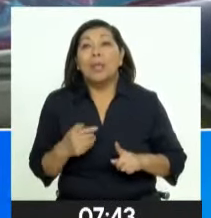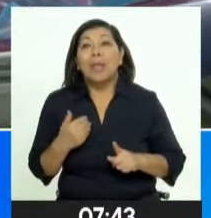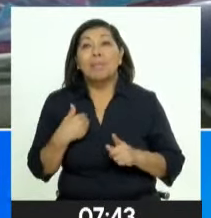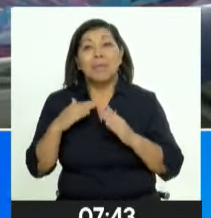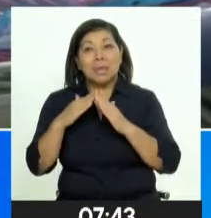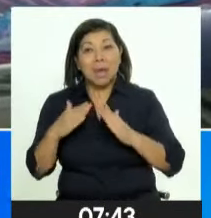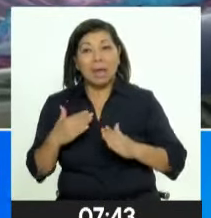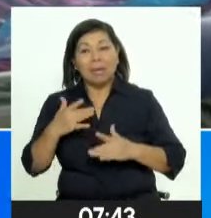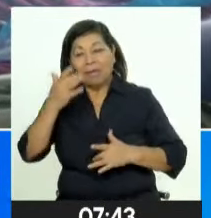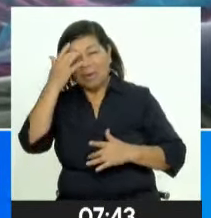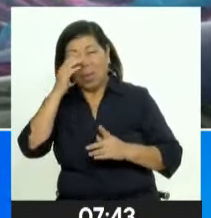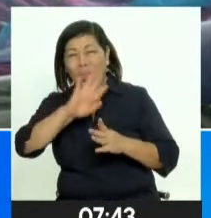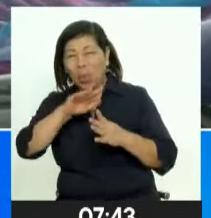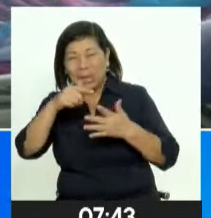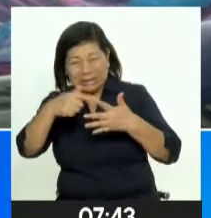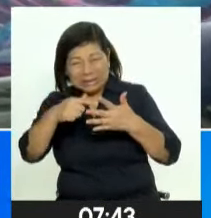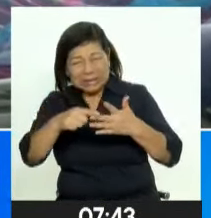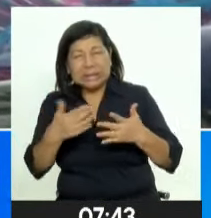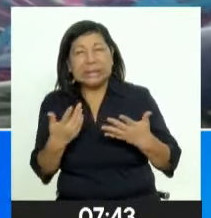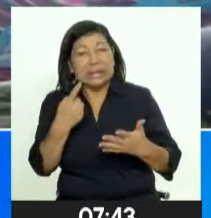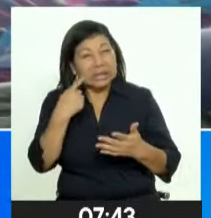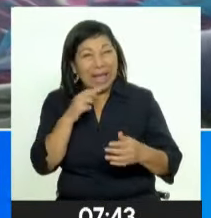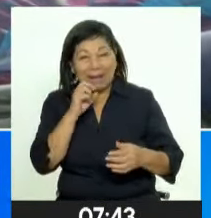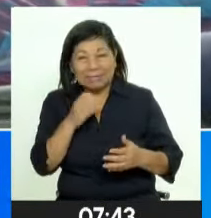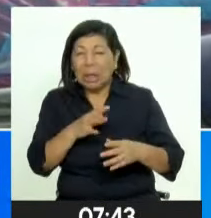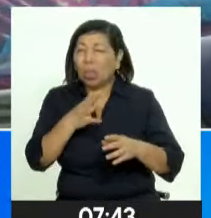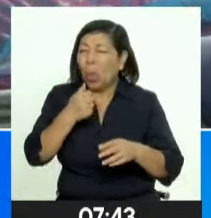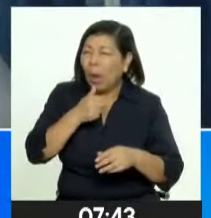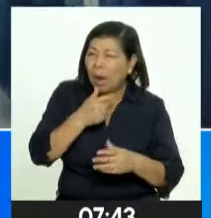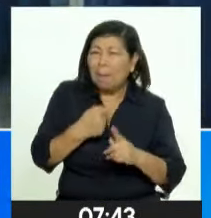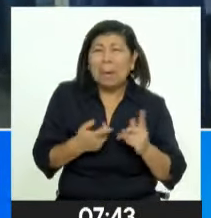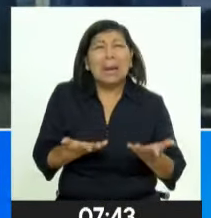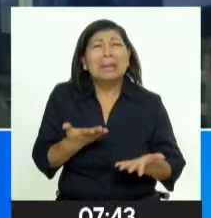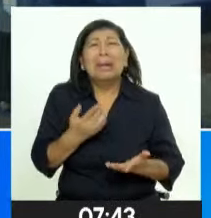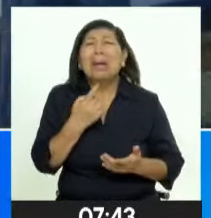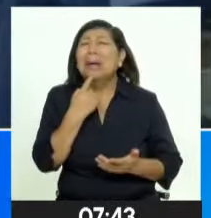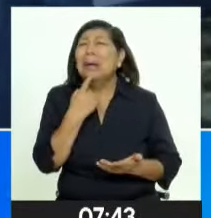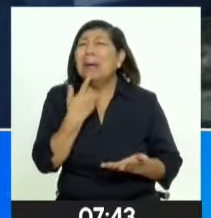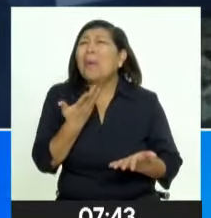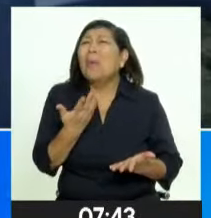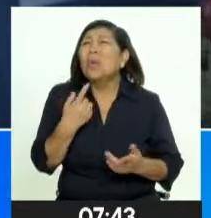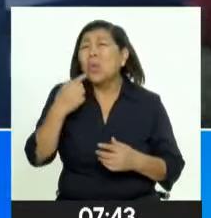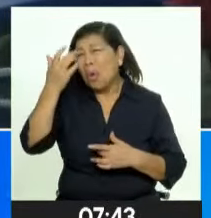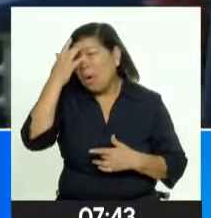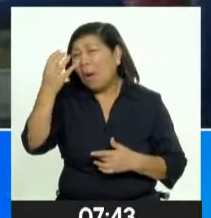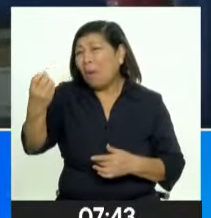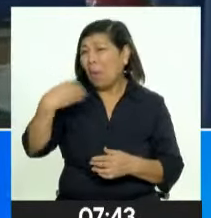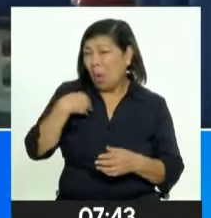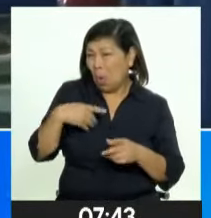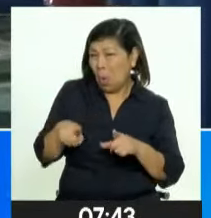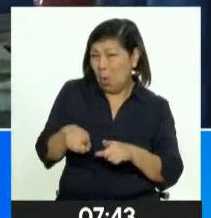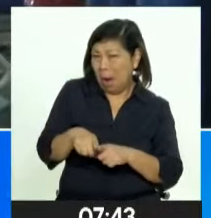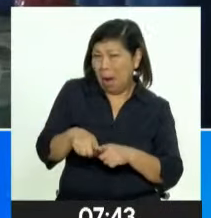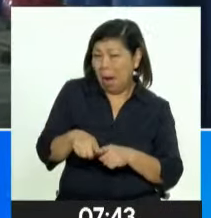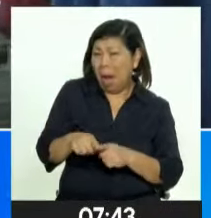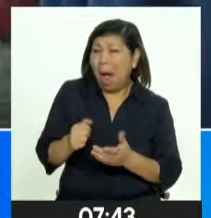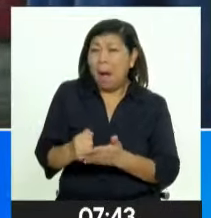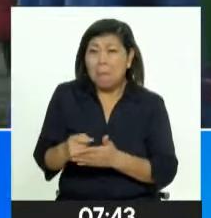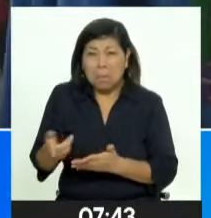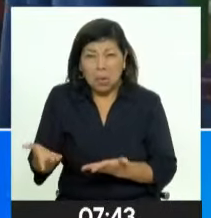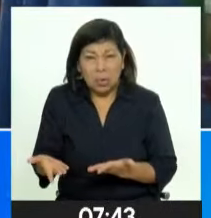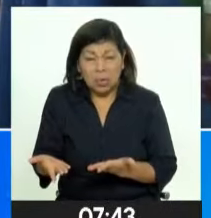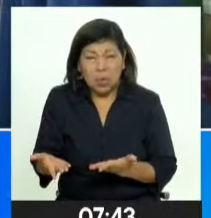que tiene dengue y tiene todos los síntomas que ya hemos comentado? Porque mucha gente a veces pregunta, ¿y si me contagio, me pasa algo por atender al paciente? ¿O cuál